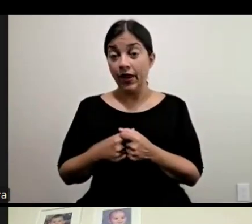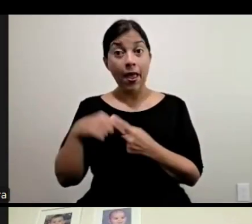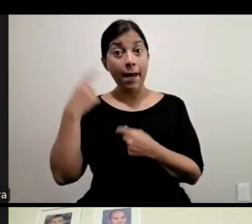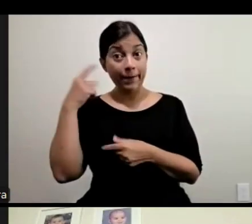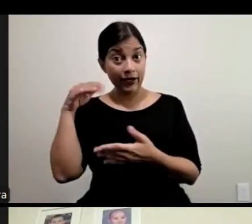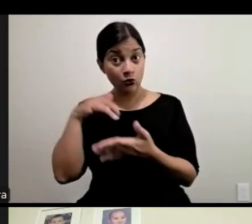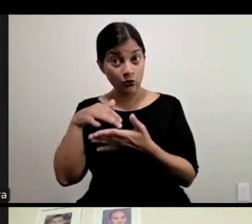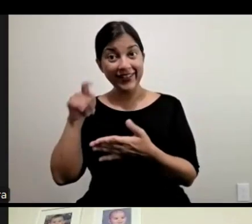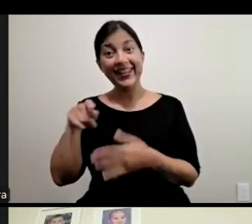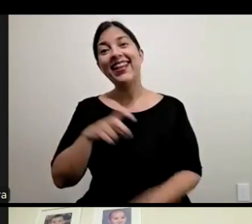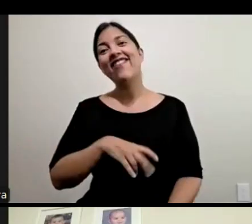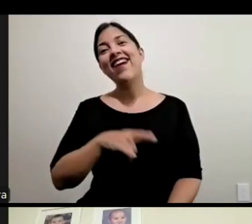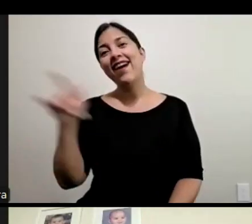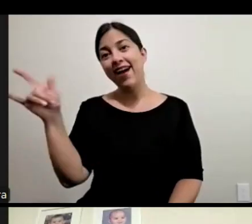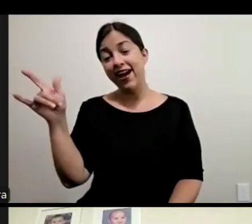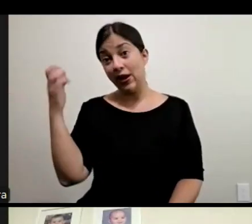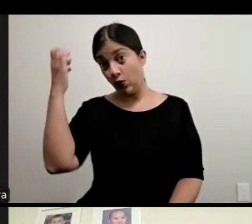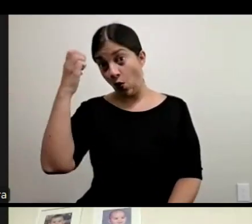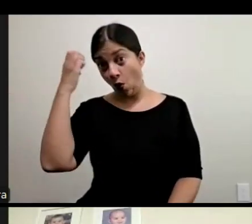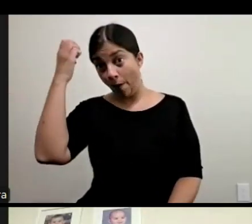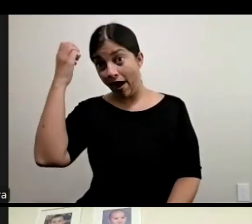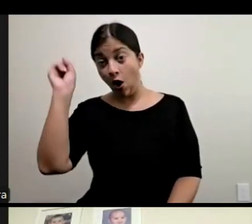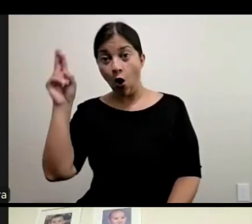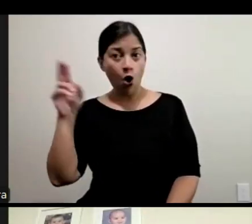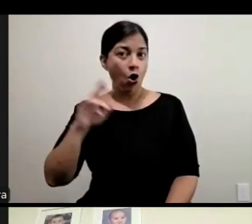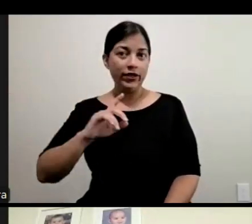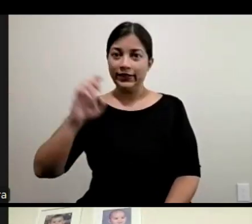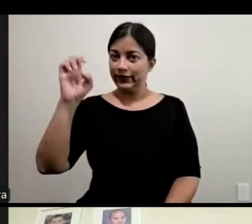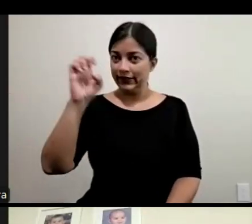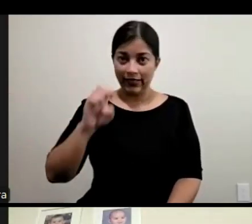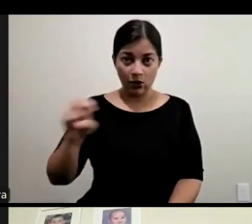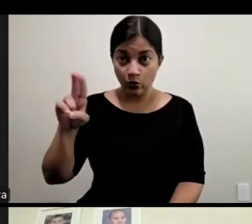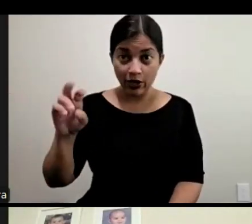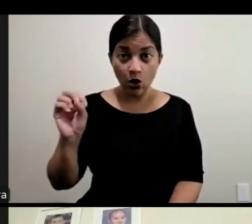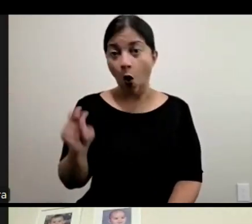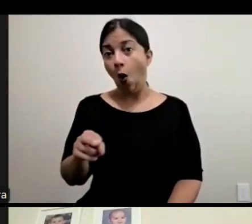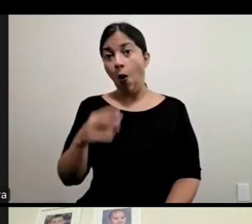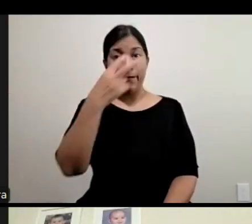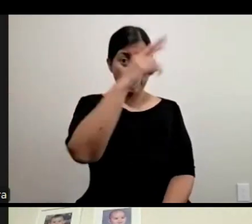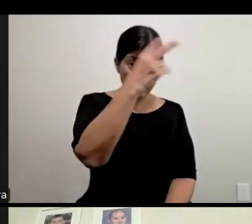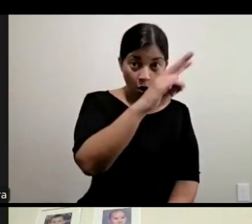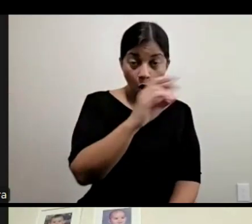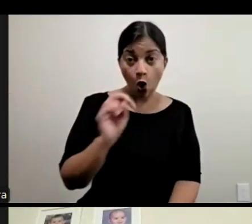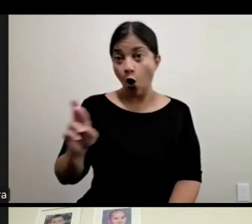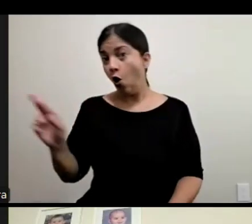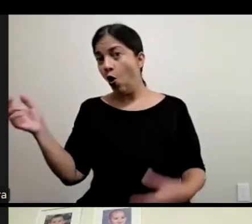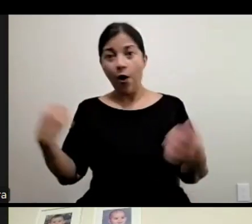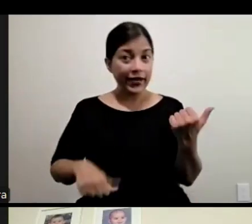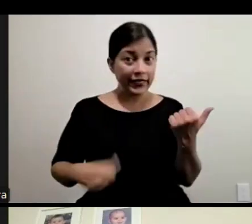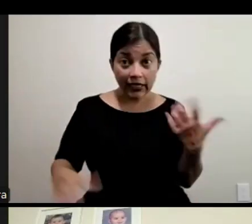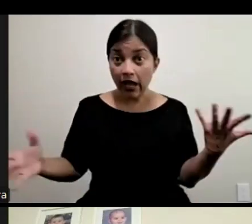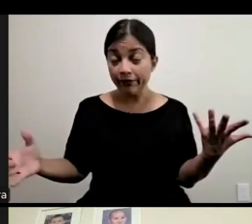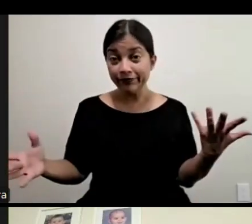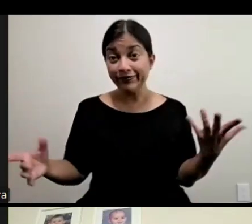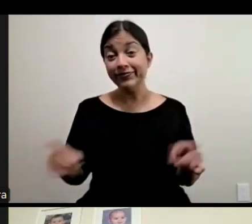que viajar. Tienes que viajar a Europa, o tienes que ir a Estados Unidos, o tienes que ir a México, o tienes que ir a Argentina. Y la